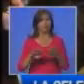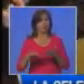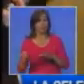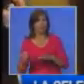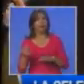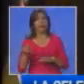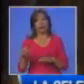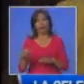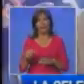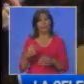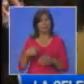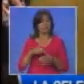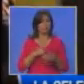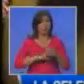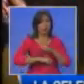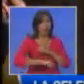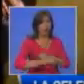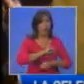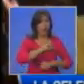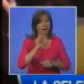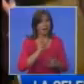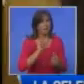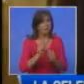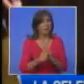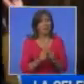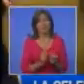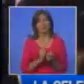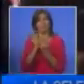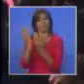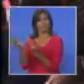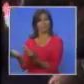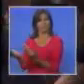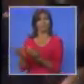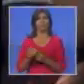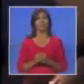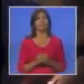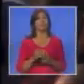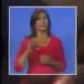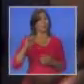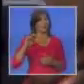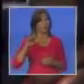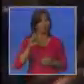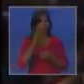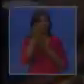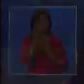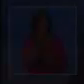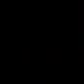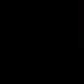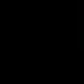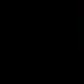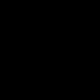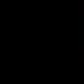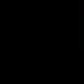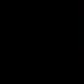y lo hicieron como solo él lo celebraba, bailando. Andrea Romero, 24 horas.